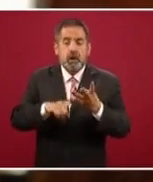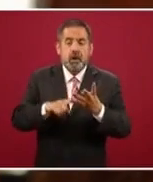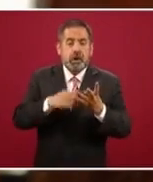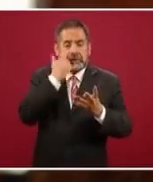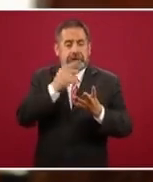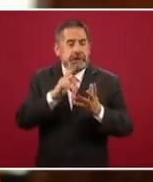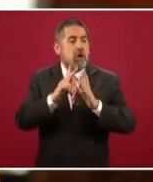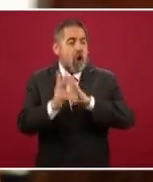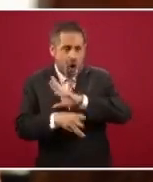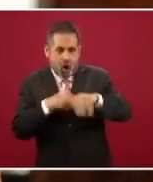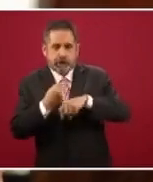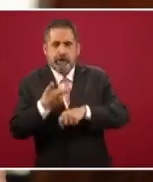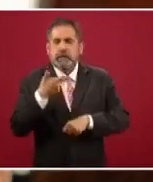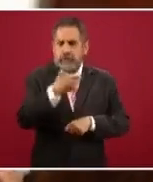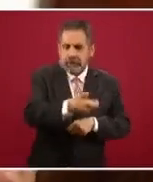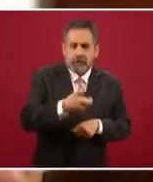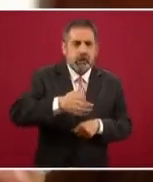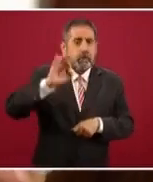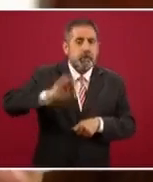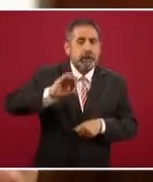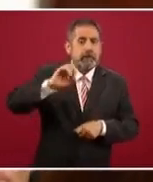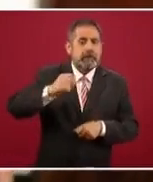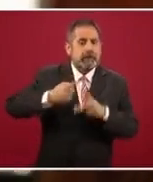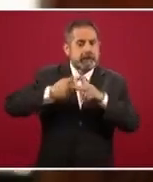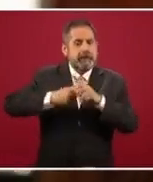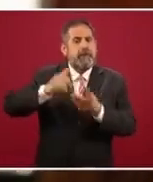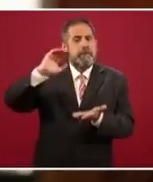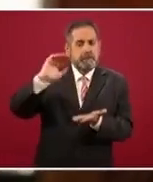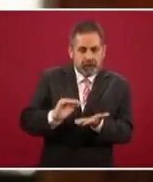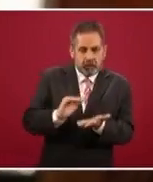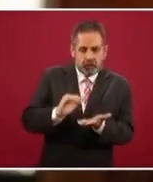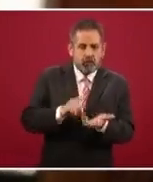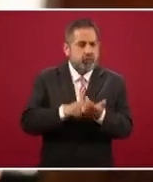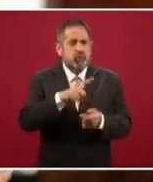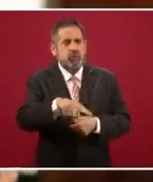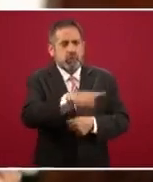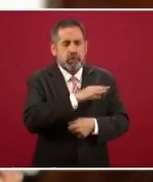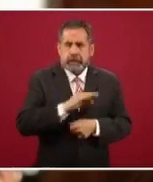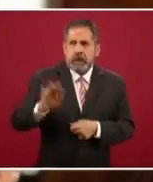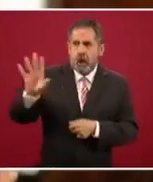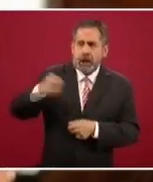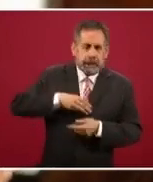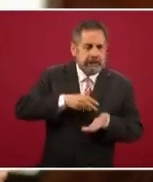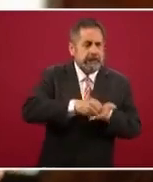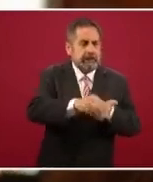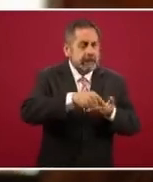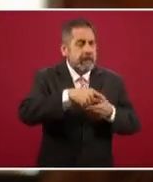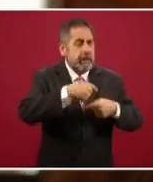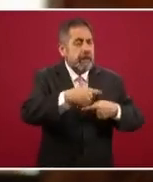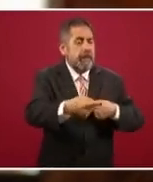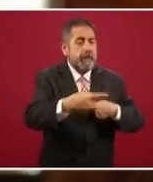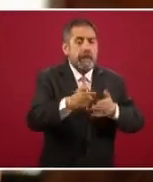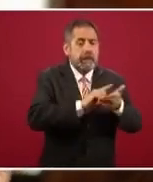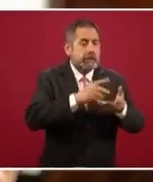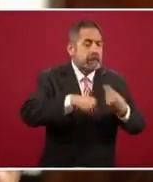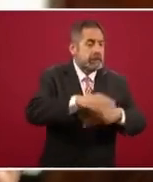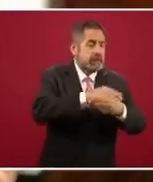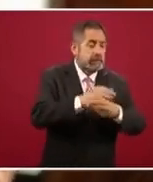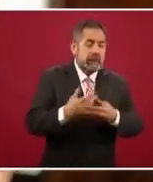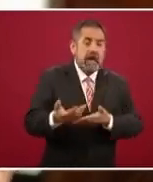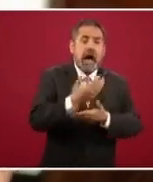refinanciamiento urgente con una tasa preferencial para que los pequeños productores puedan sembrar en los próximos meses y tengan una